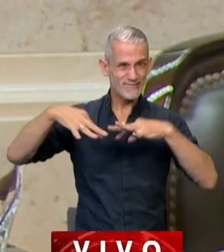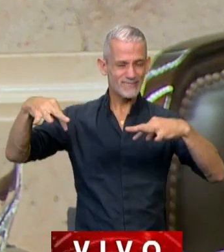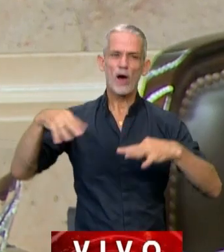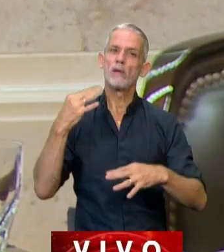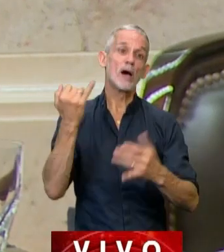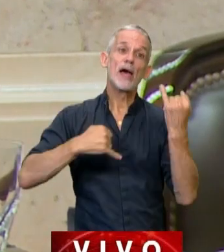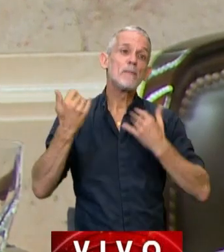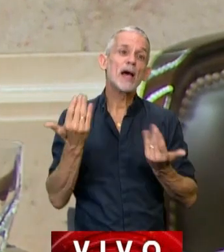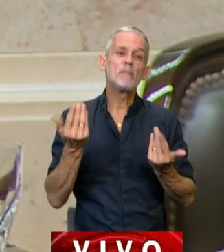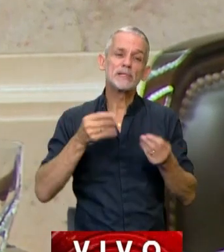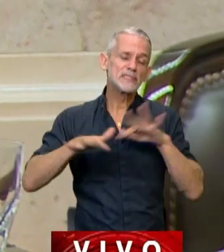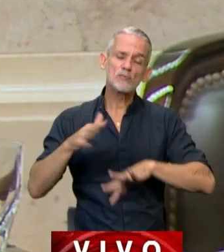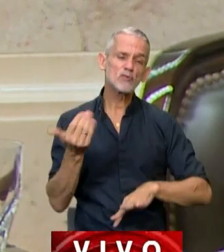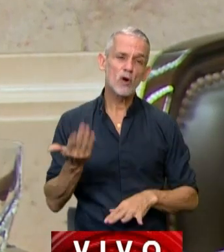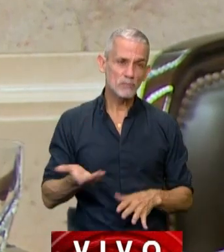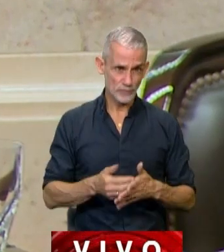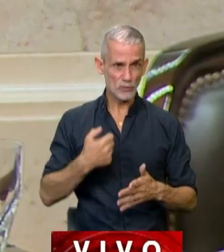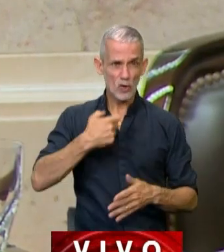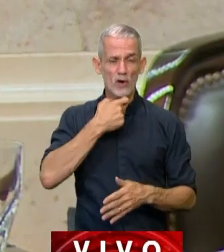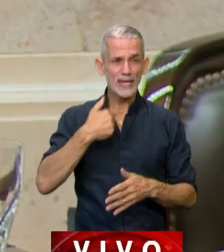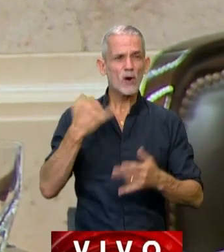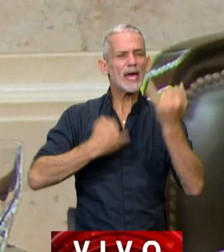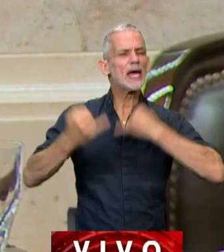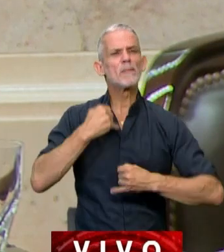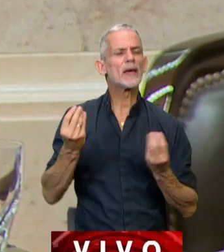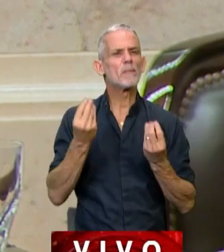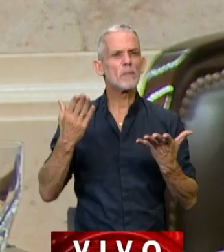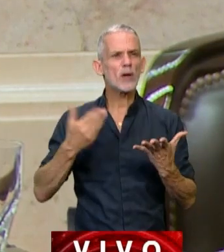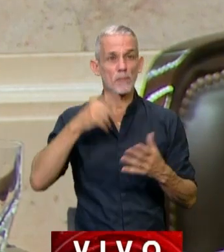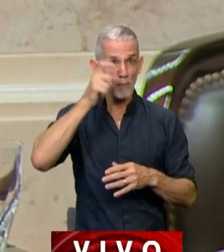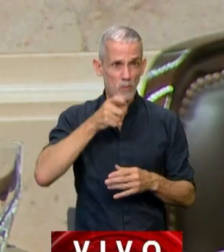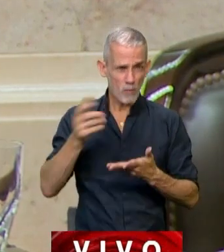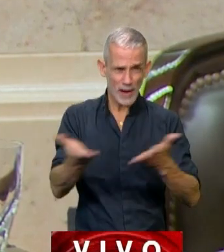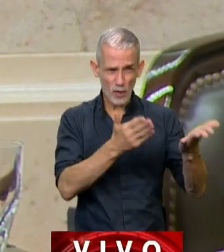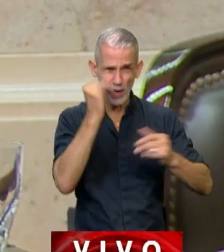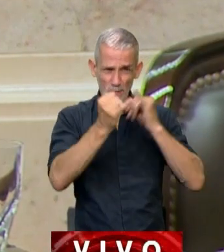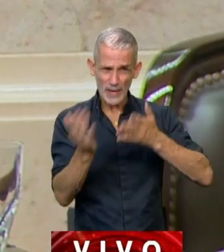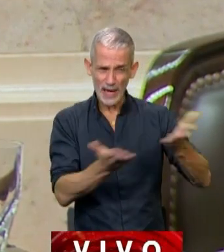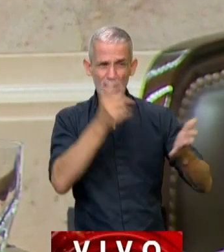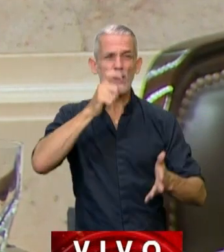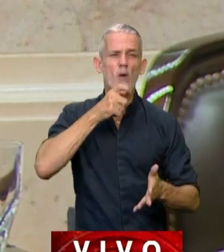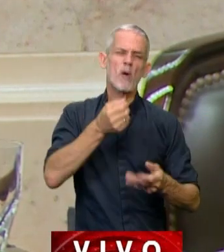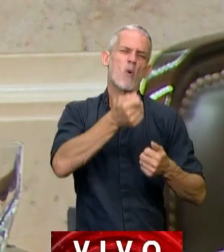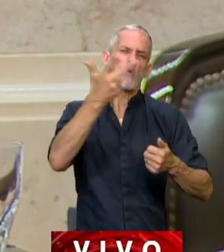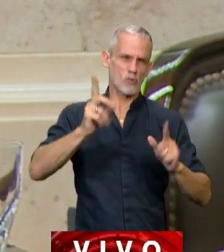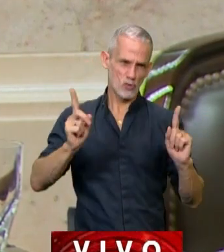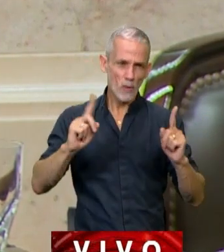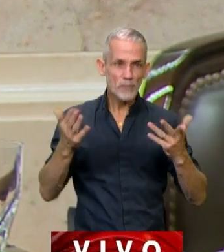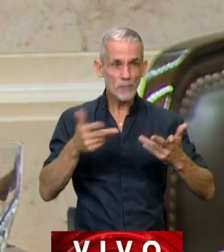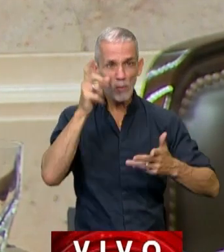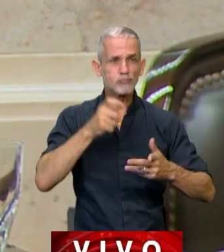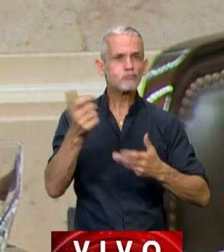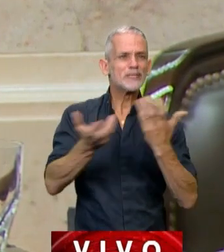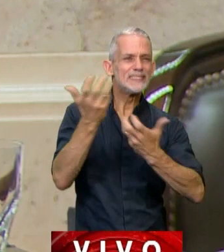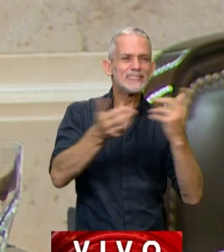tienen que explicar la situación. Y yo lo que quiero es que expliquen a los brigadistas de incendio, que no son muchos, pero sí que